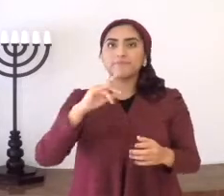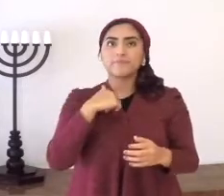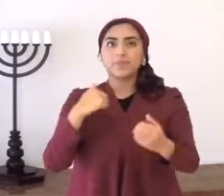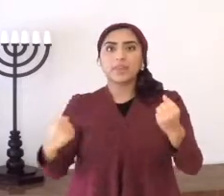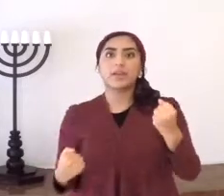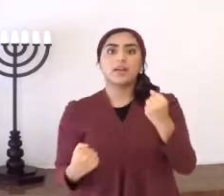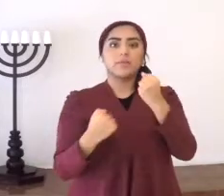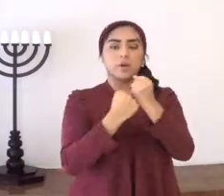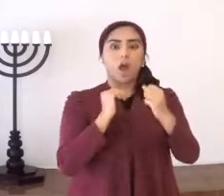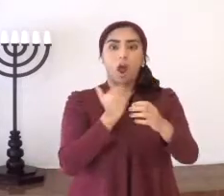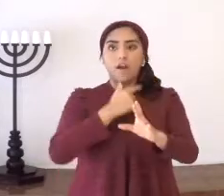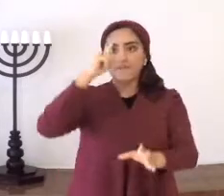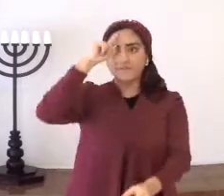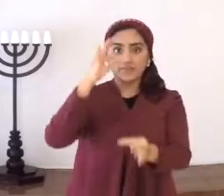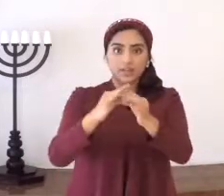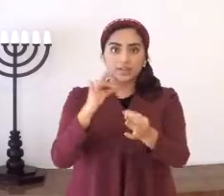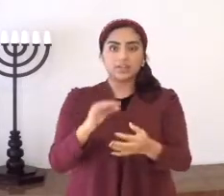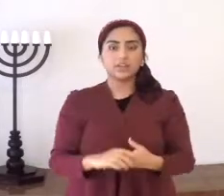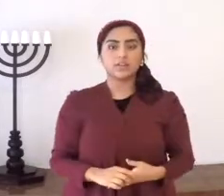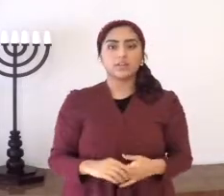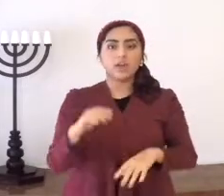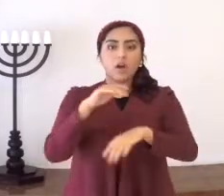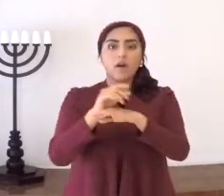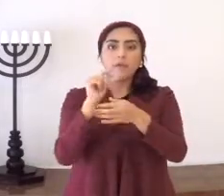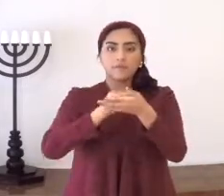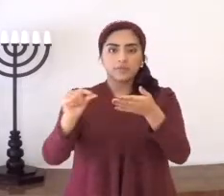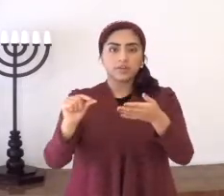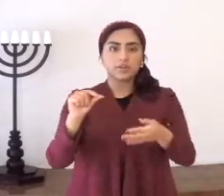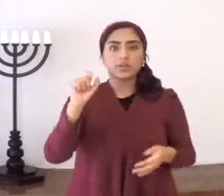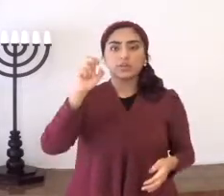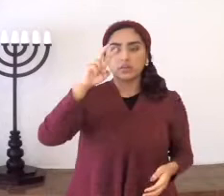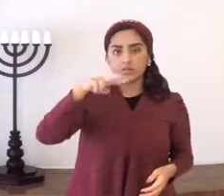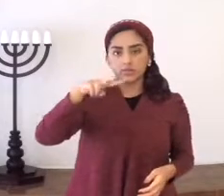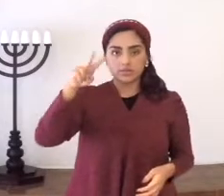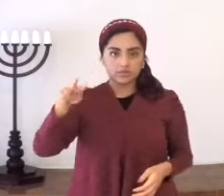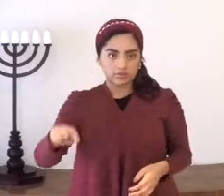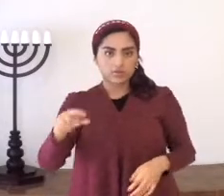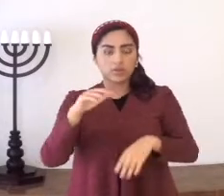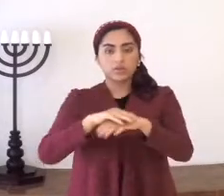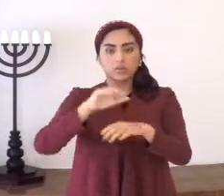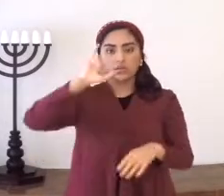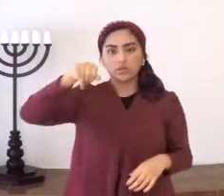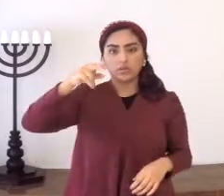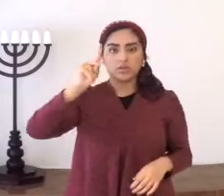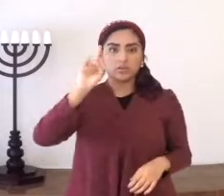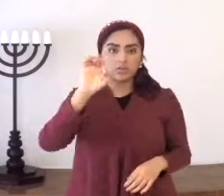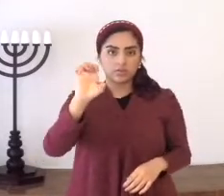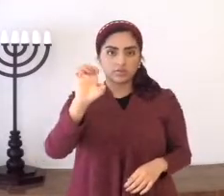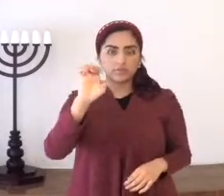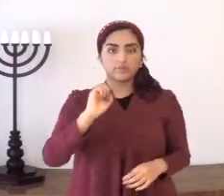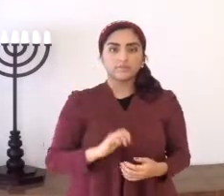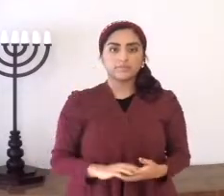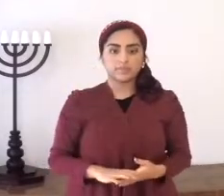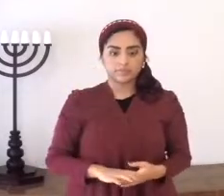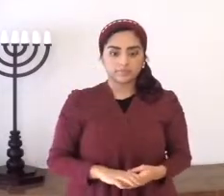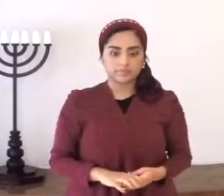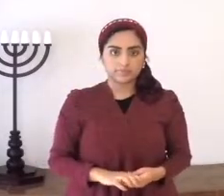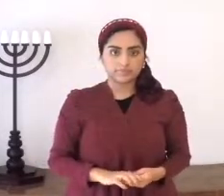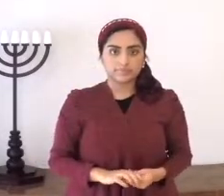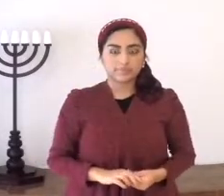refiere a defender la fe que fue dada a los Kadoshim. Ahora, en el verso 22, vamos para allá ahí mismo en la carta de